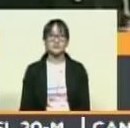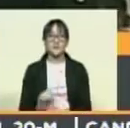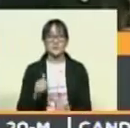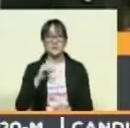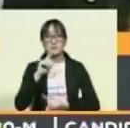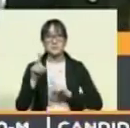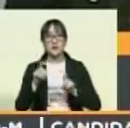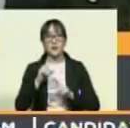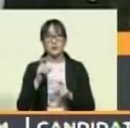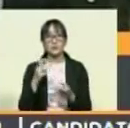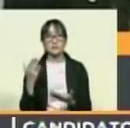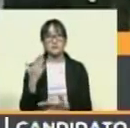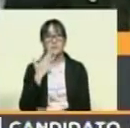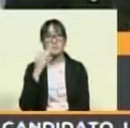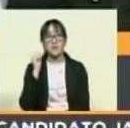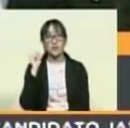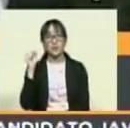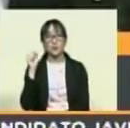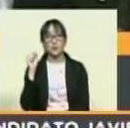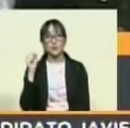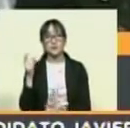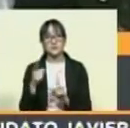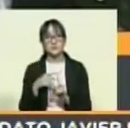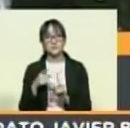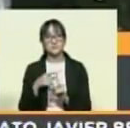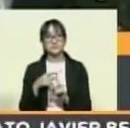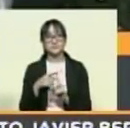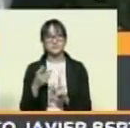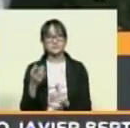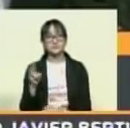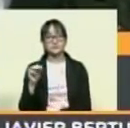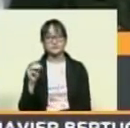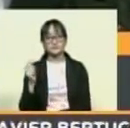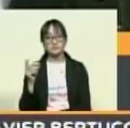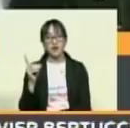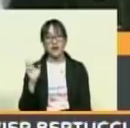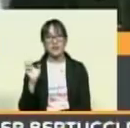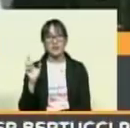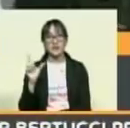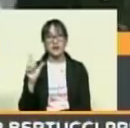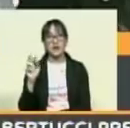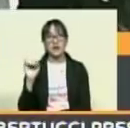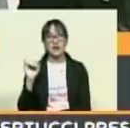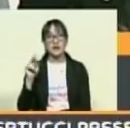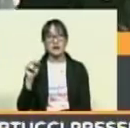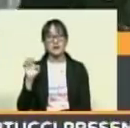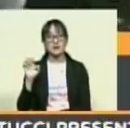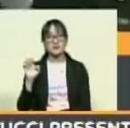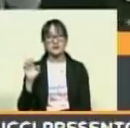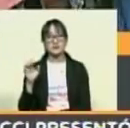Nicolás Maduro. En primer lugar, tenemos a la colega Madeleine García de Telesur.